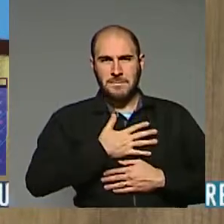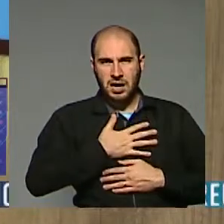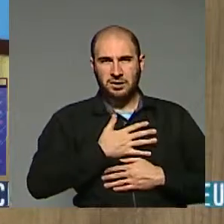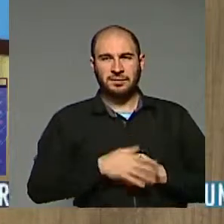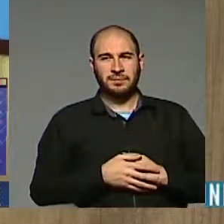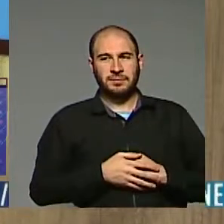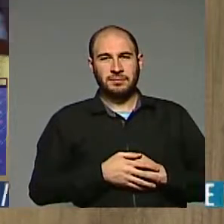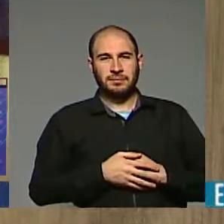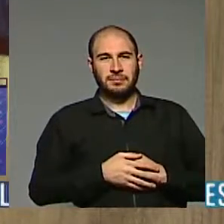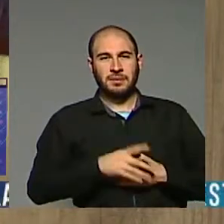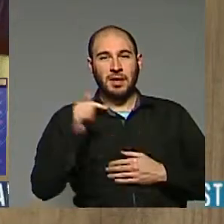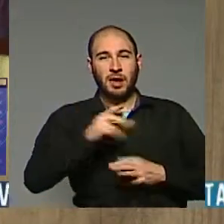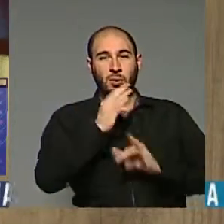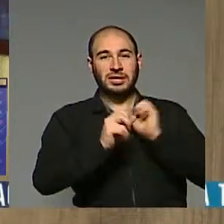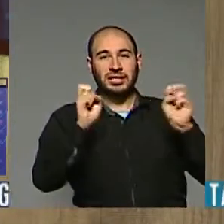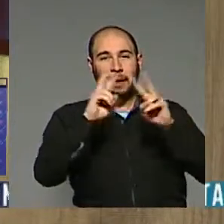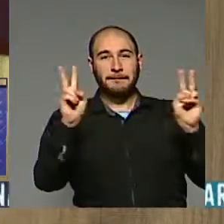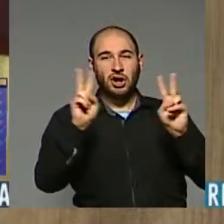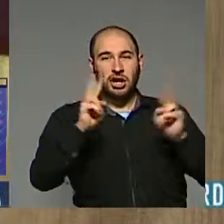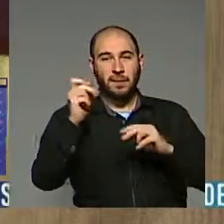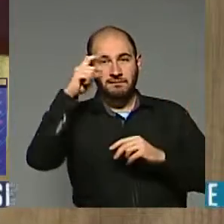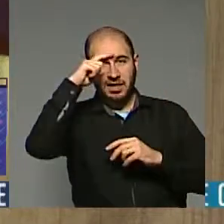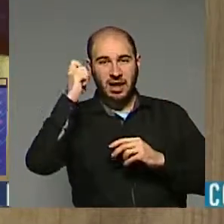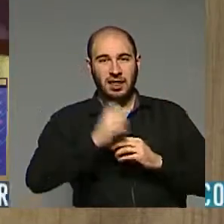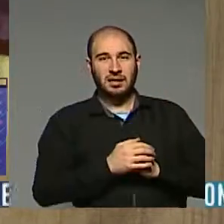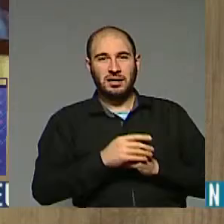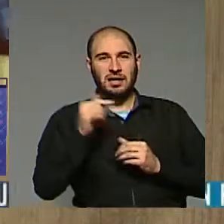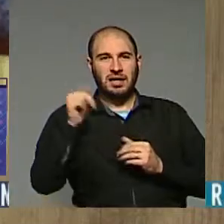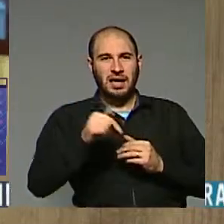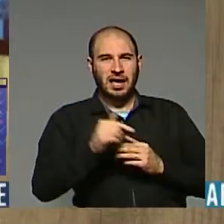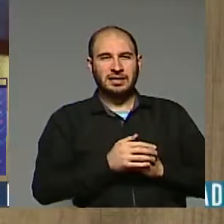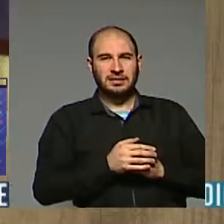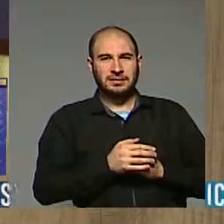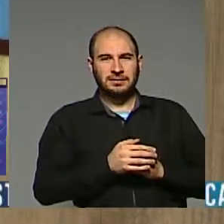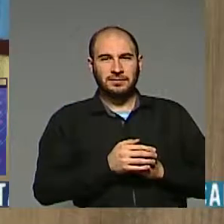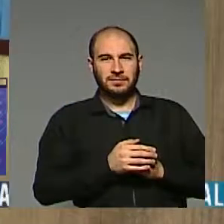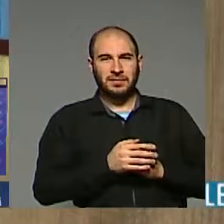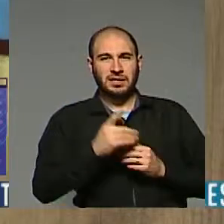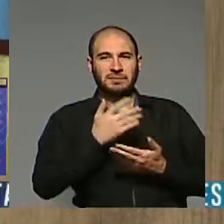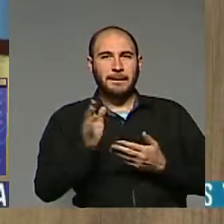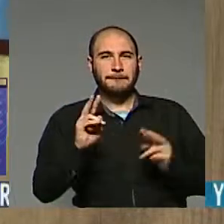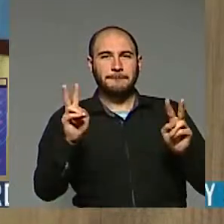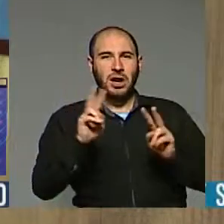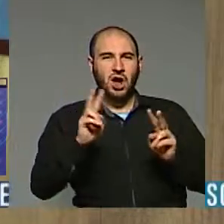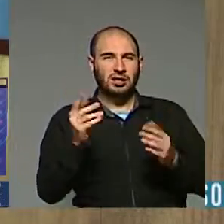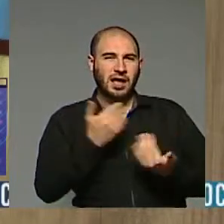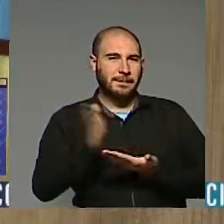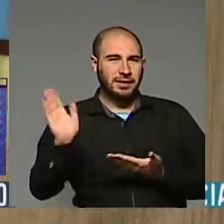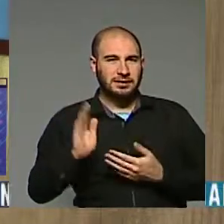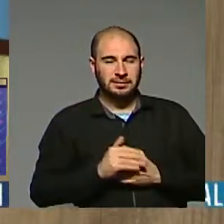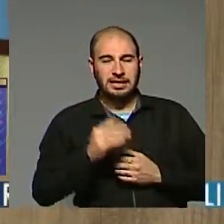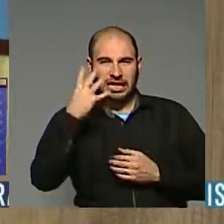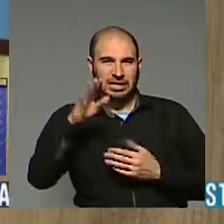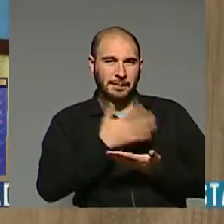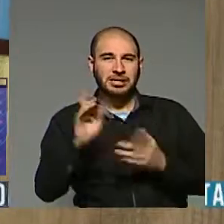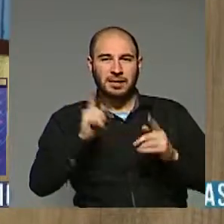y habló, digamos, del peronismo federal que se viene, alejándose un poquito del PJ cristinista, ¿sí? Y